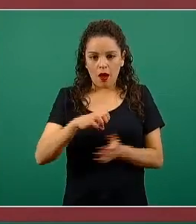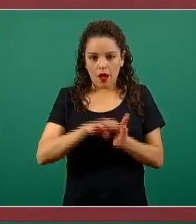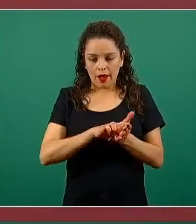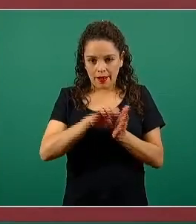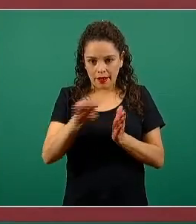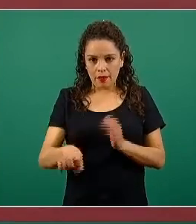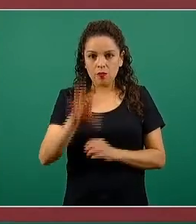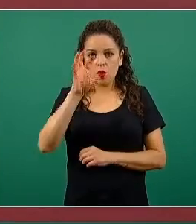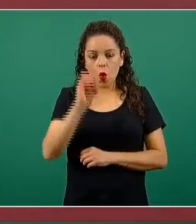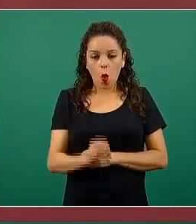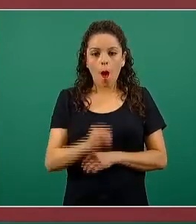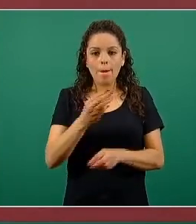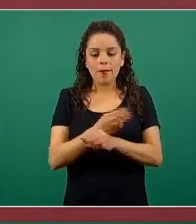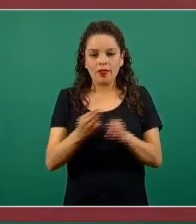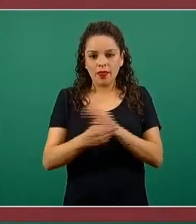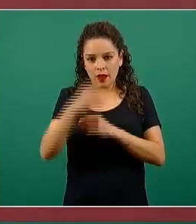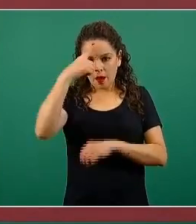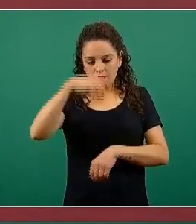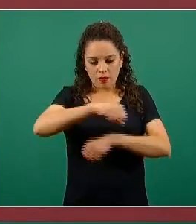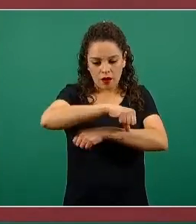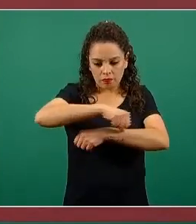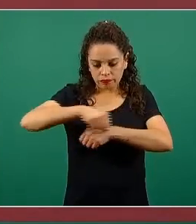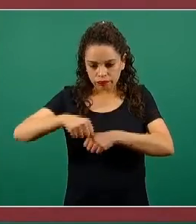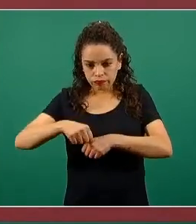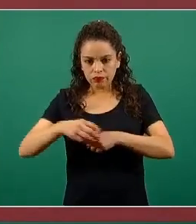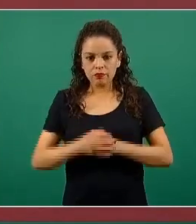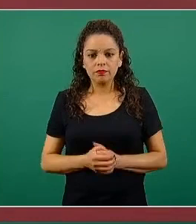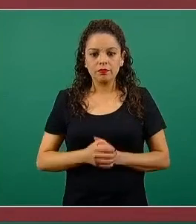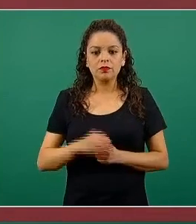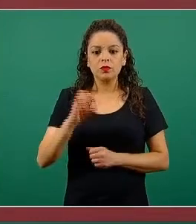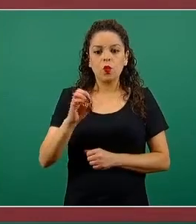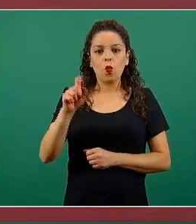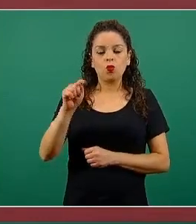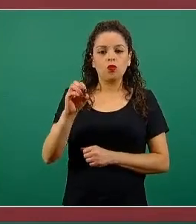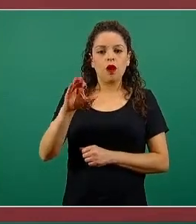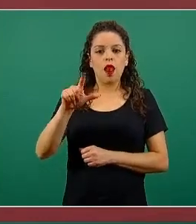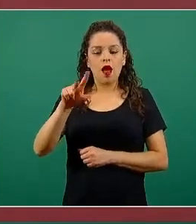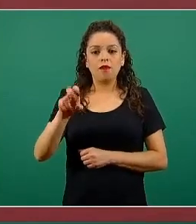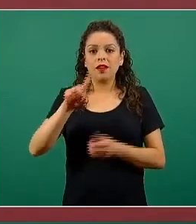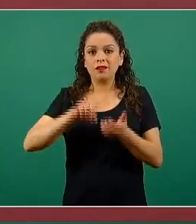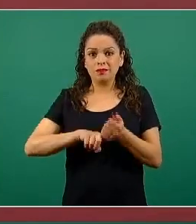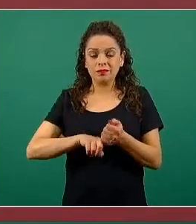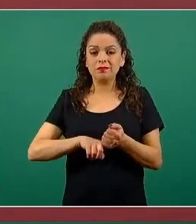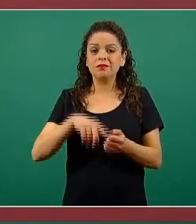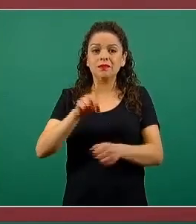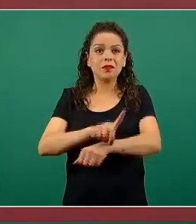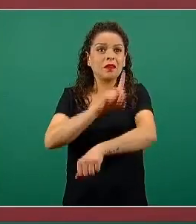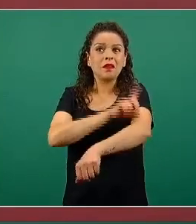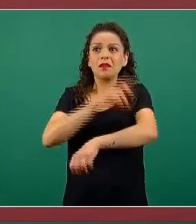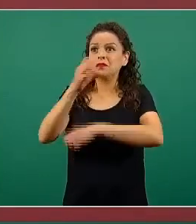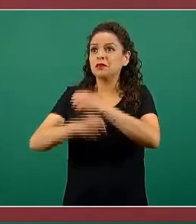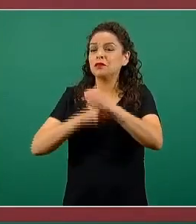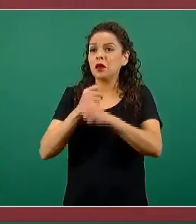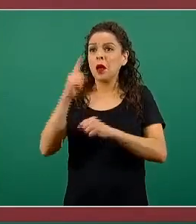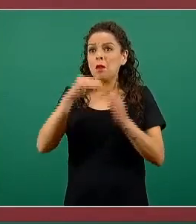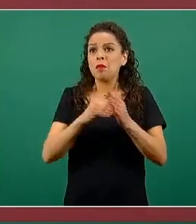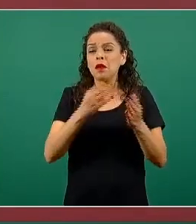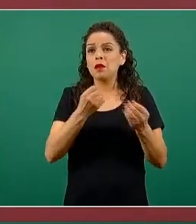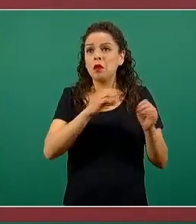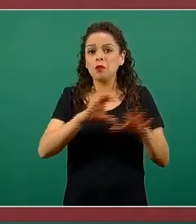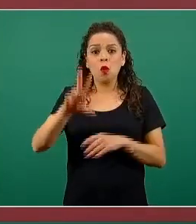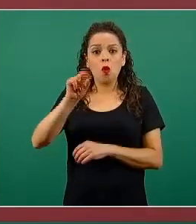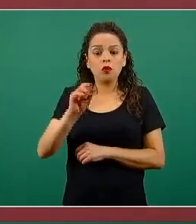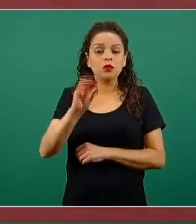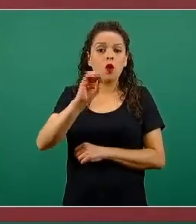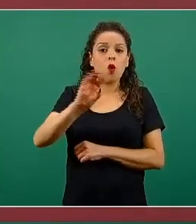equipos quirúrgicos o el material de autoclave que vienen de los años 80 o 90 en el mejor de los casos.